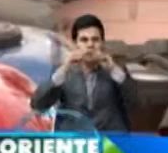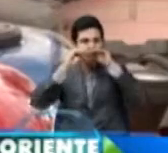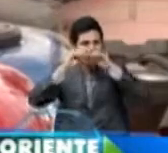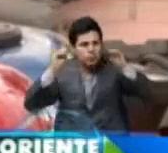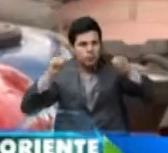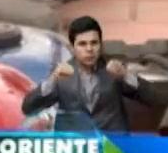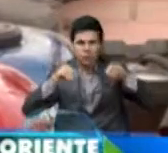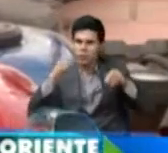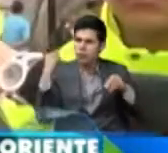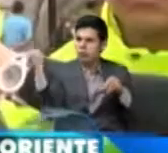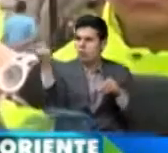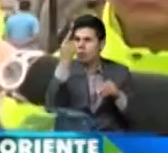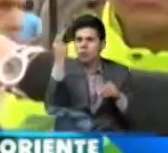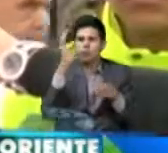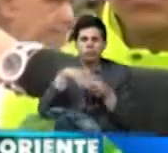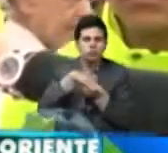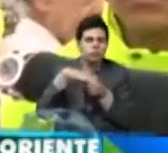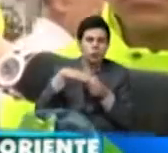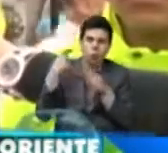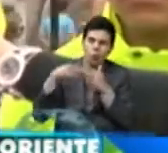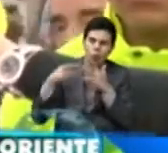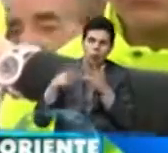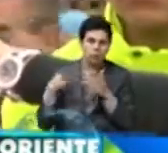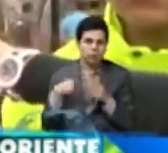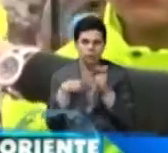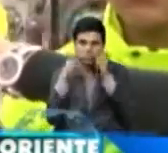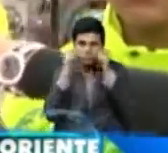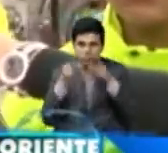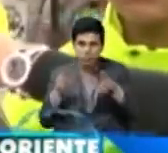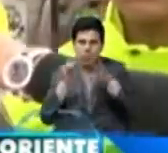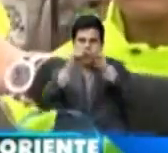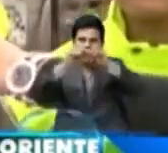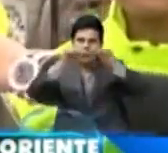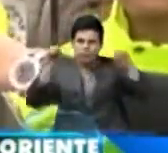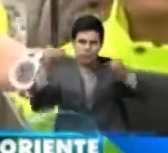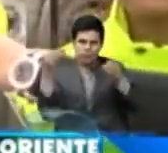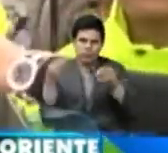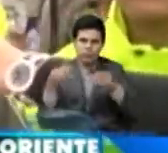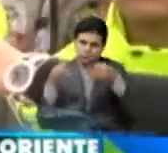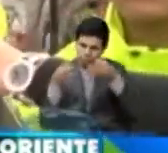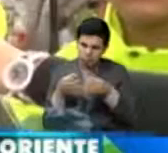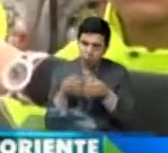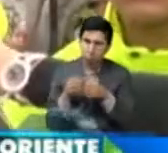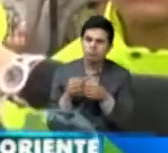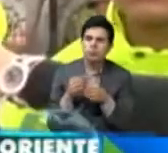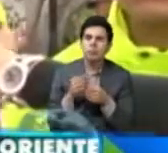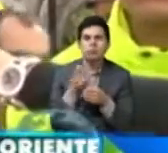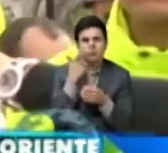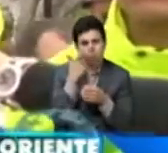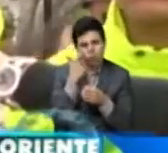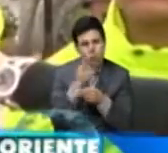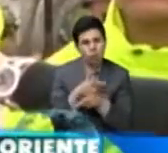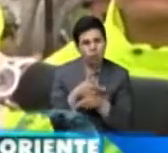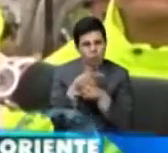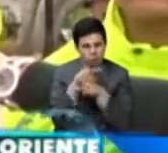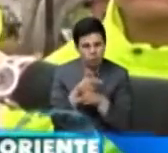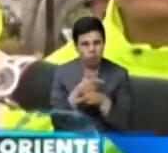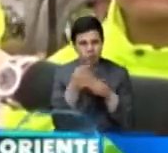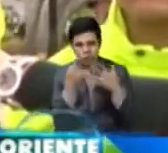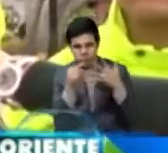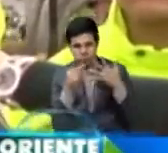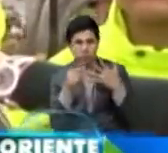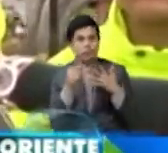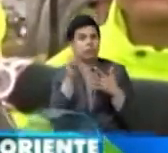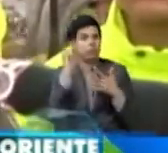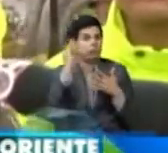diferentes puntos de la ciudad, en el cual hemos indicado a las personas cuáles son las consideraciones, las medidas de seguridad que debe tener